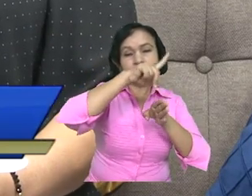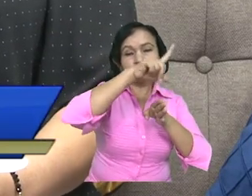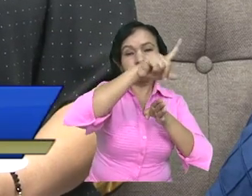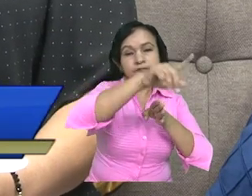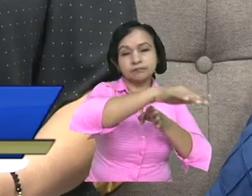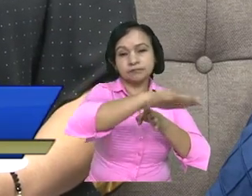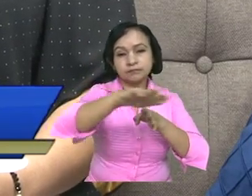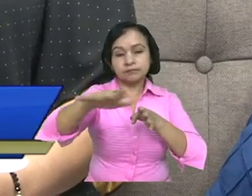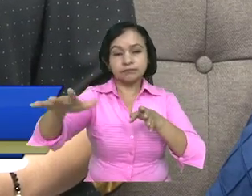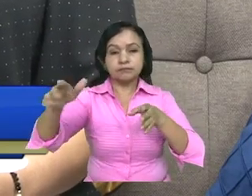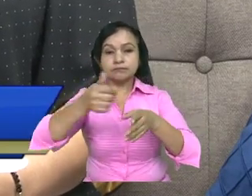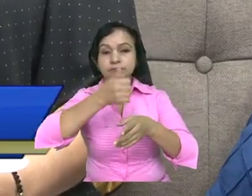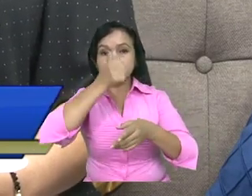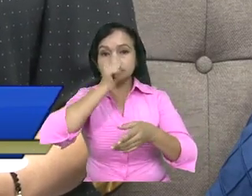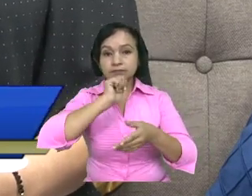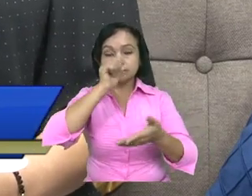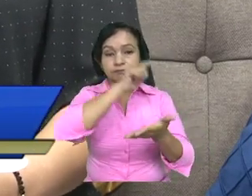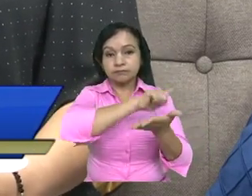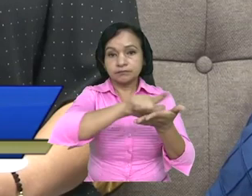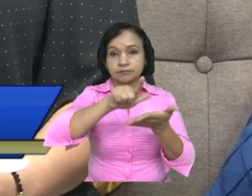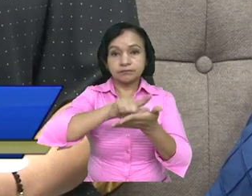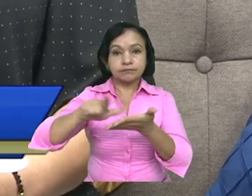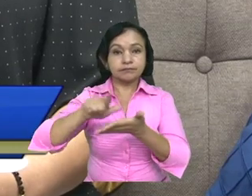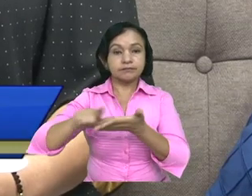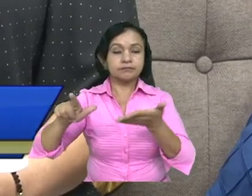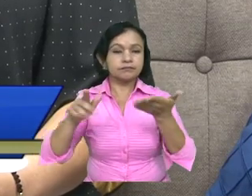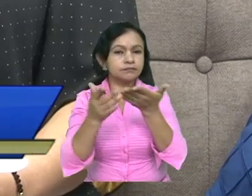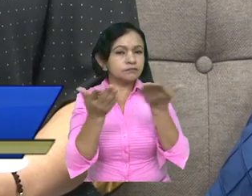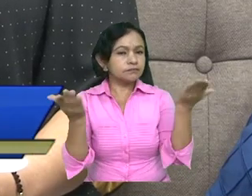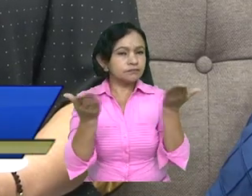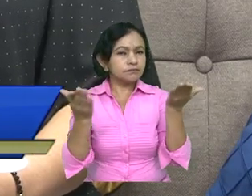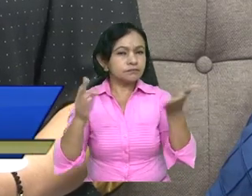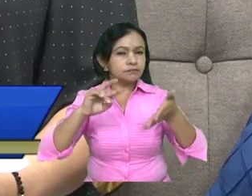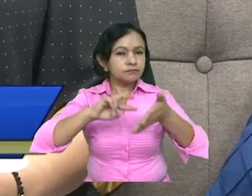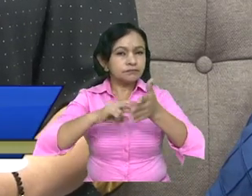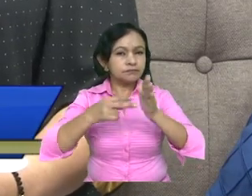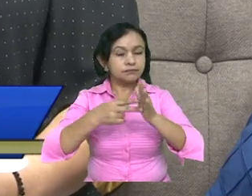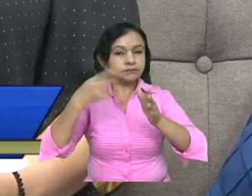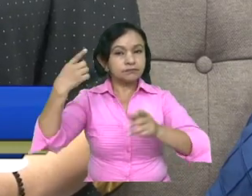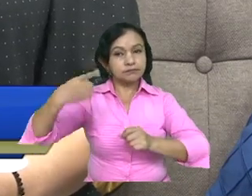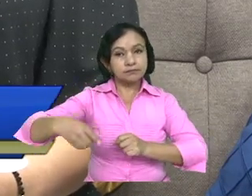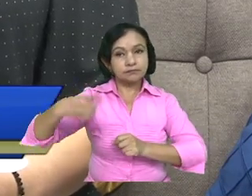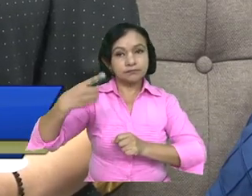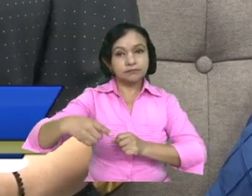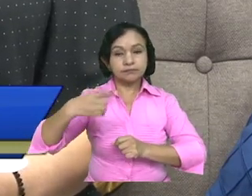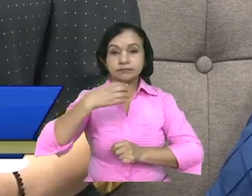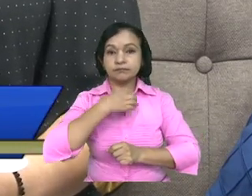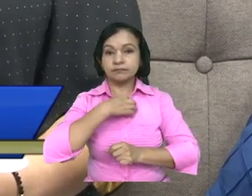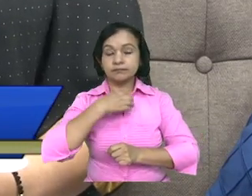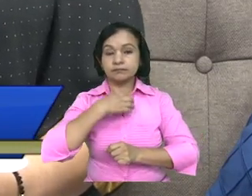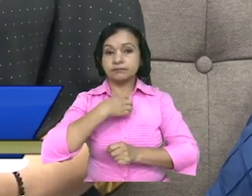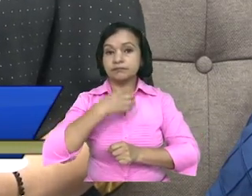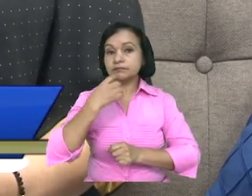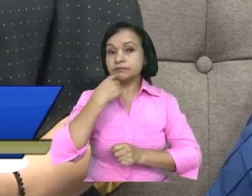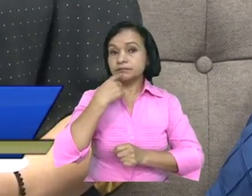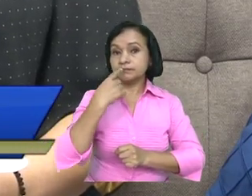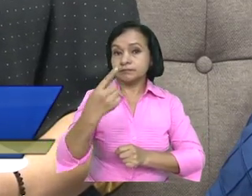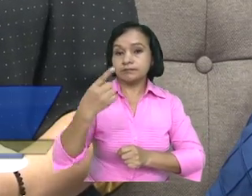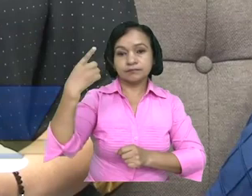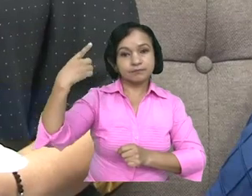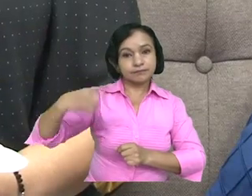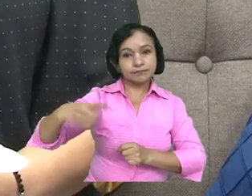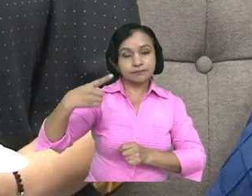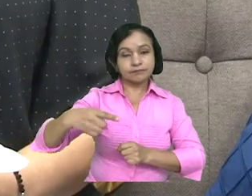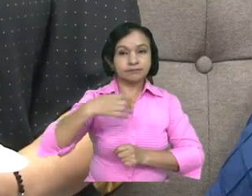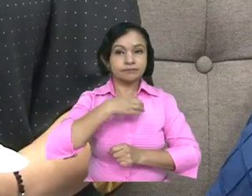agua y saneamiento. ¿Qué pasa? Este es un derecho que nosotros le decimos es una restitución